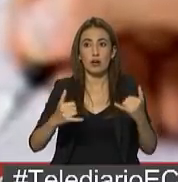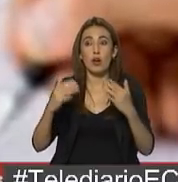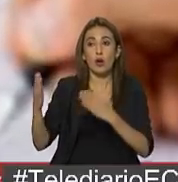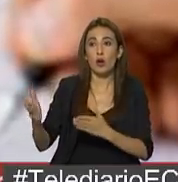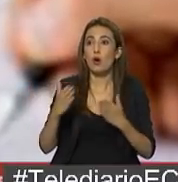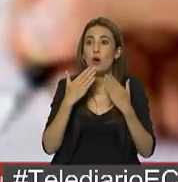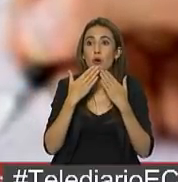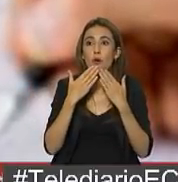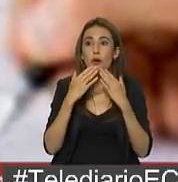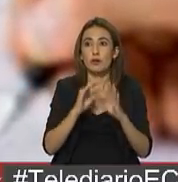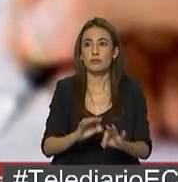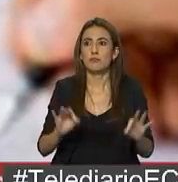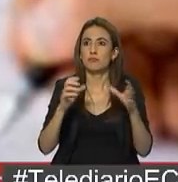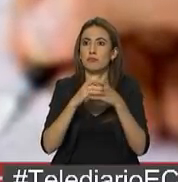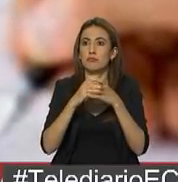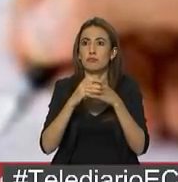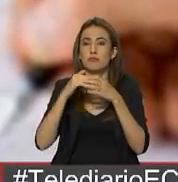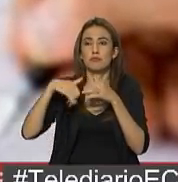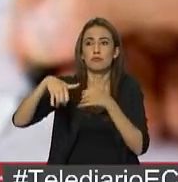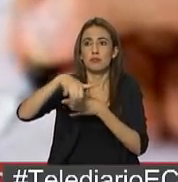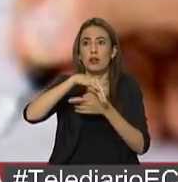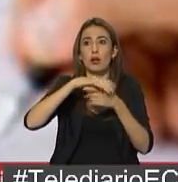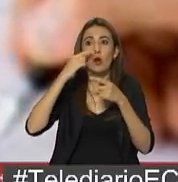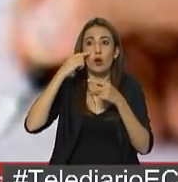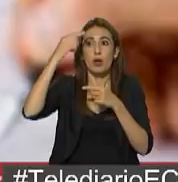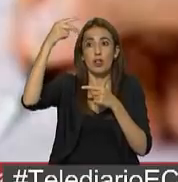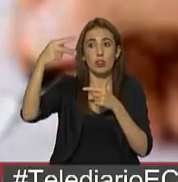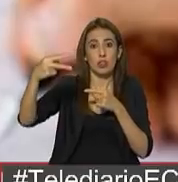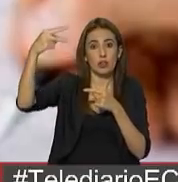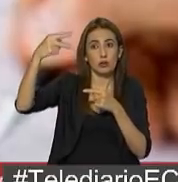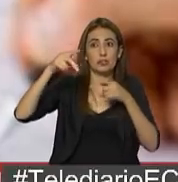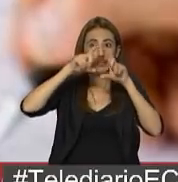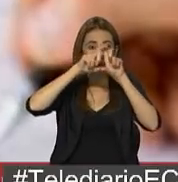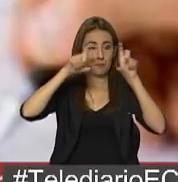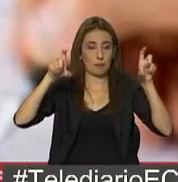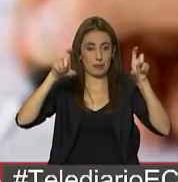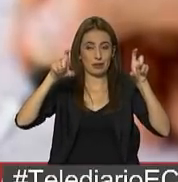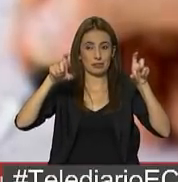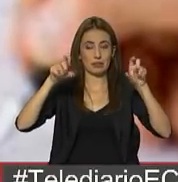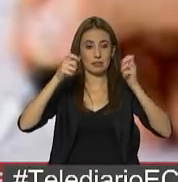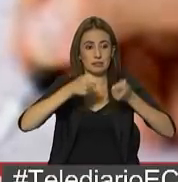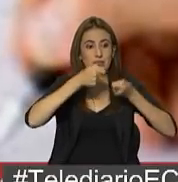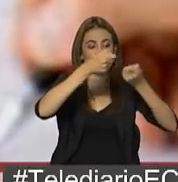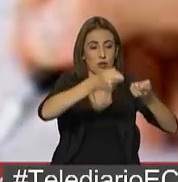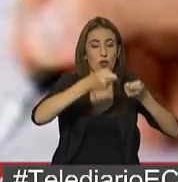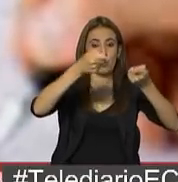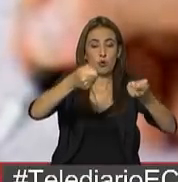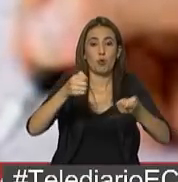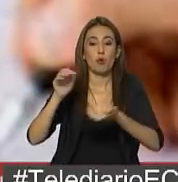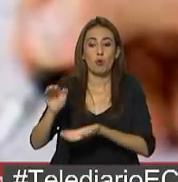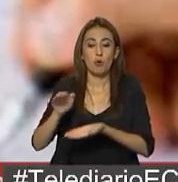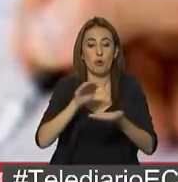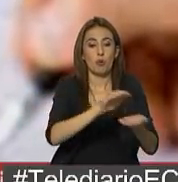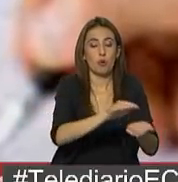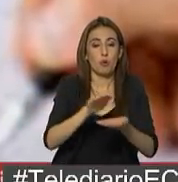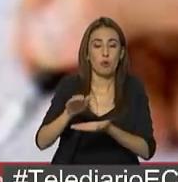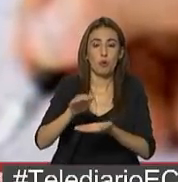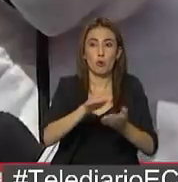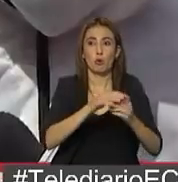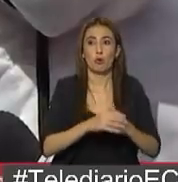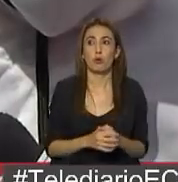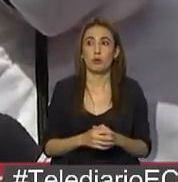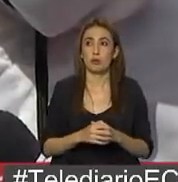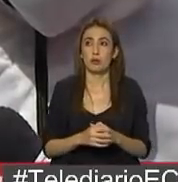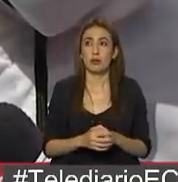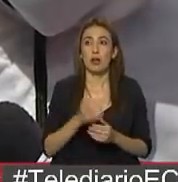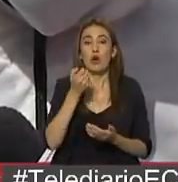Quito, este se dio a las compañías GEINCO, Compañía Limitada y Erdoisa Crespo una parte de la ejecución de los trabajos.